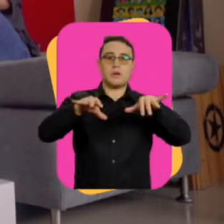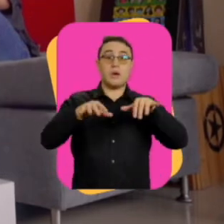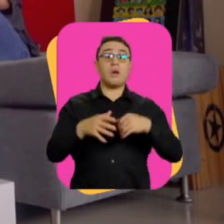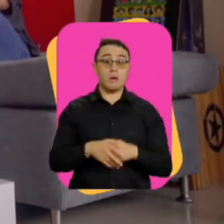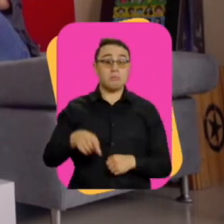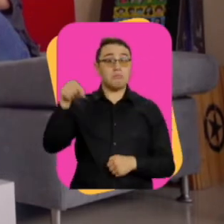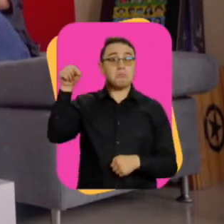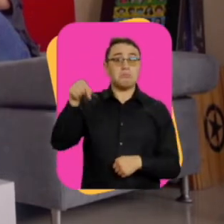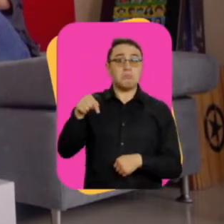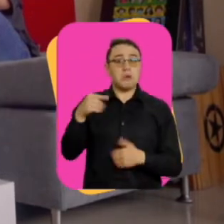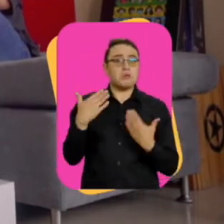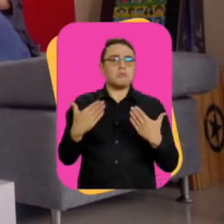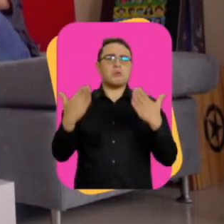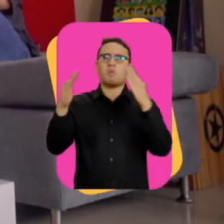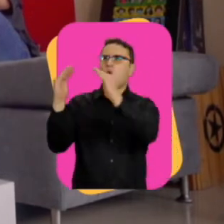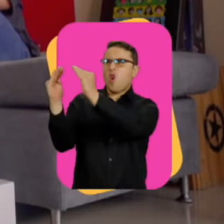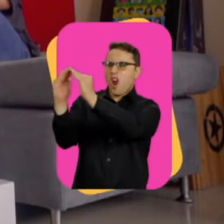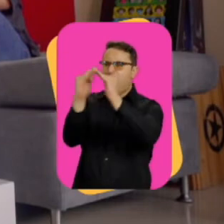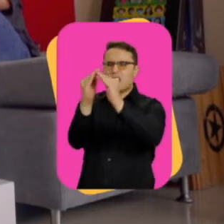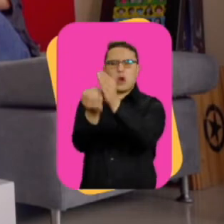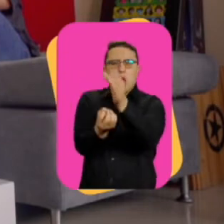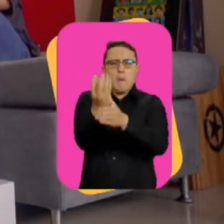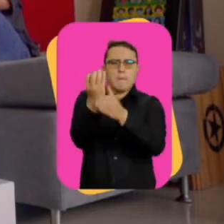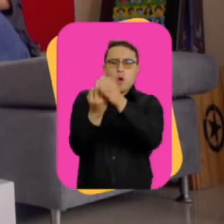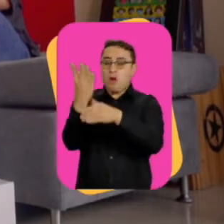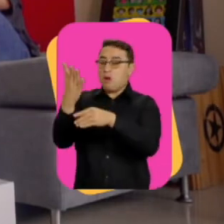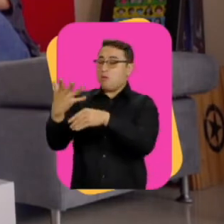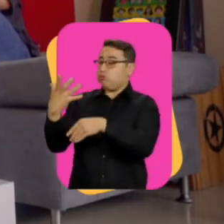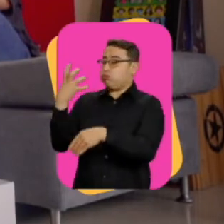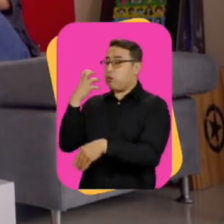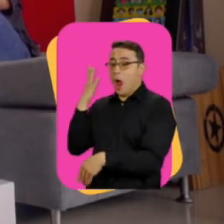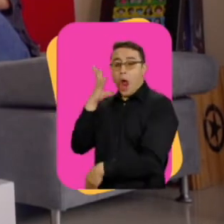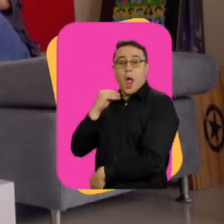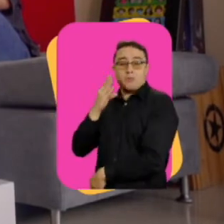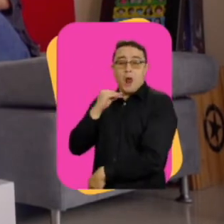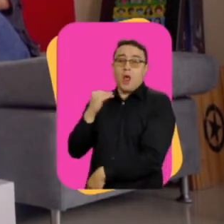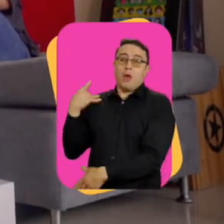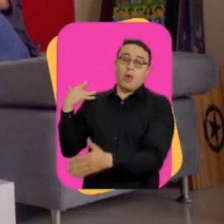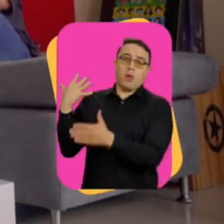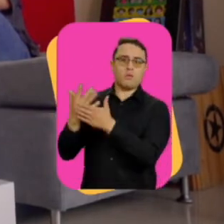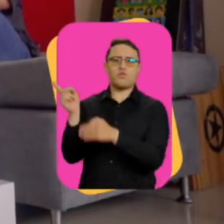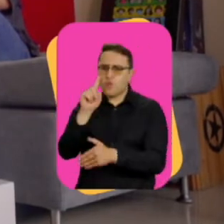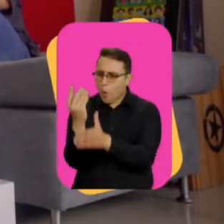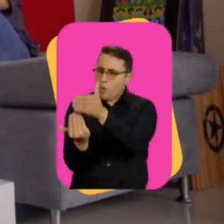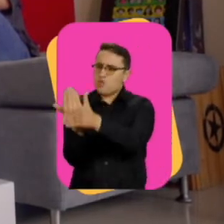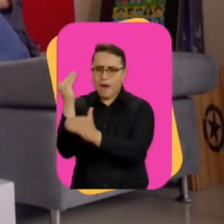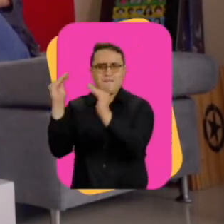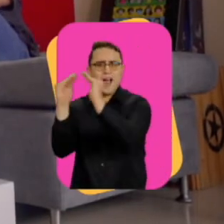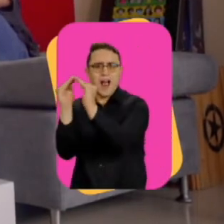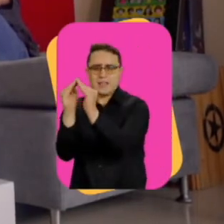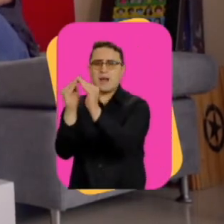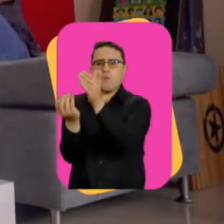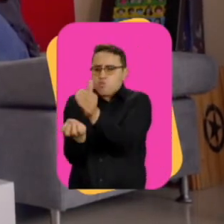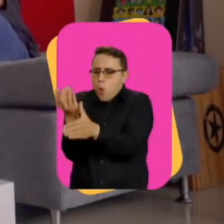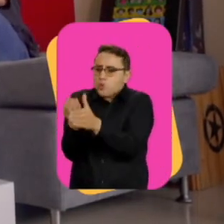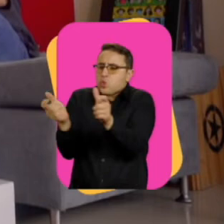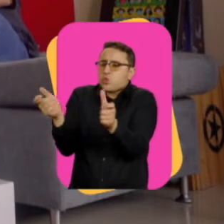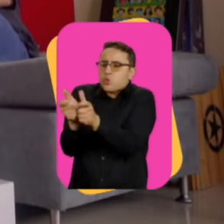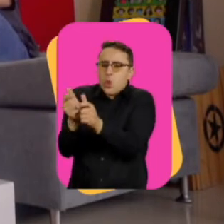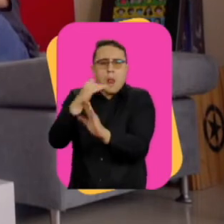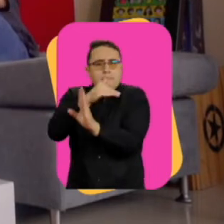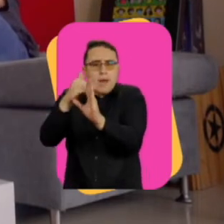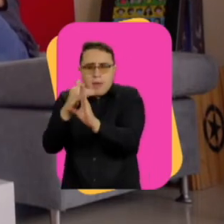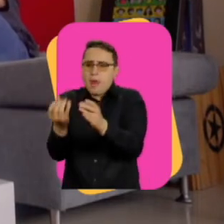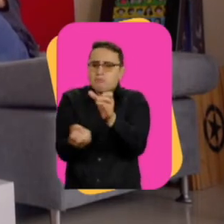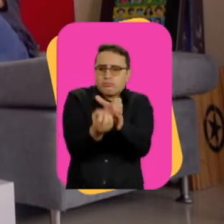buscando necesariamente casas productoras de larga trayectoria, sino que también nuevos creadores, casas productoras pequeñas y medianas